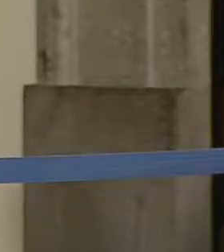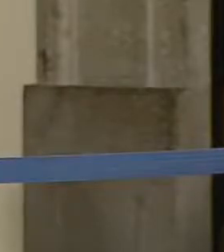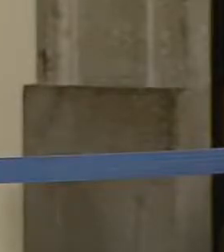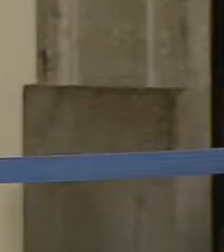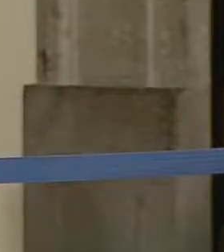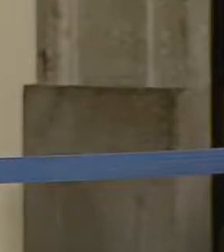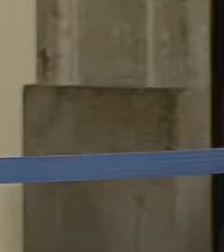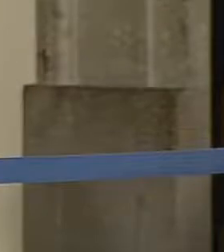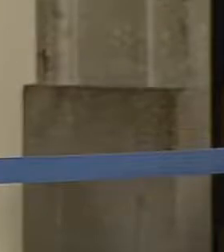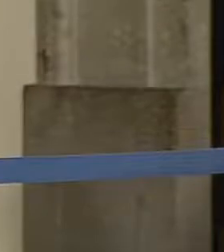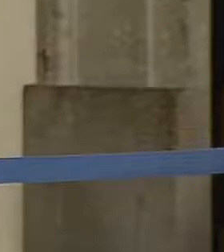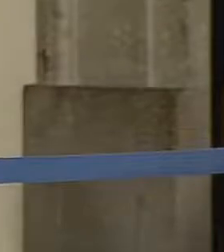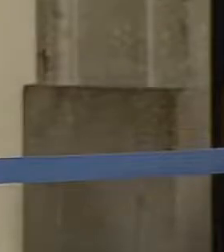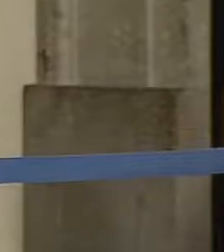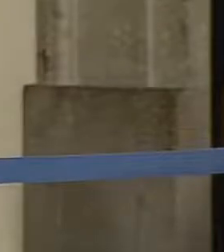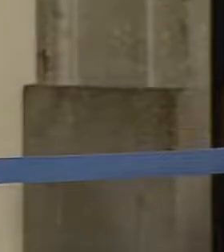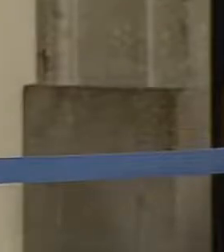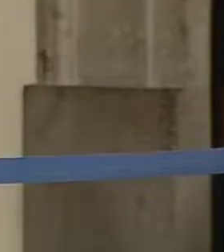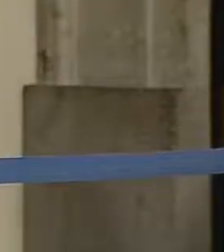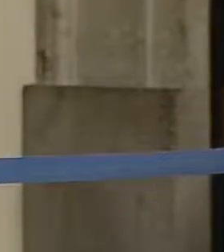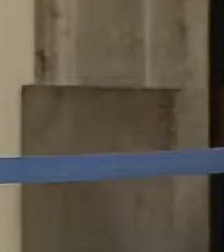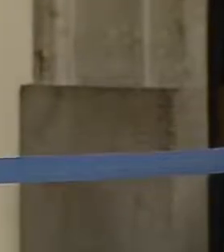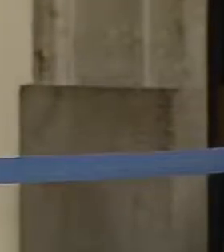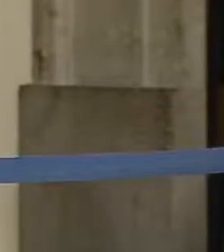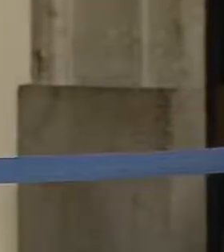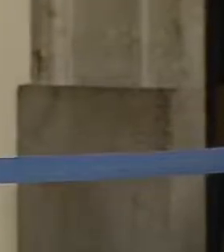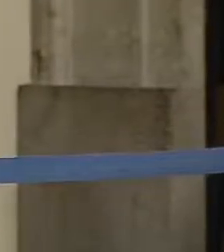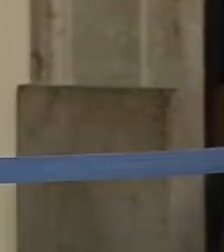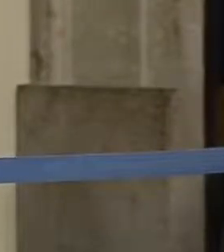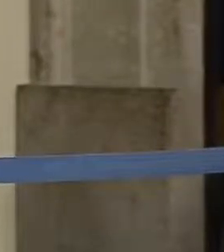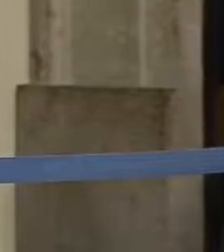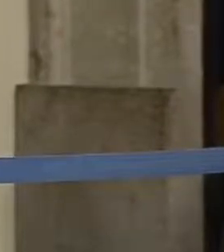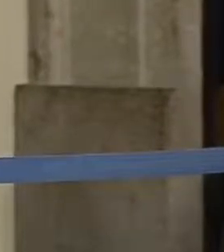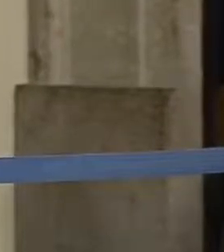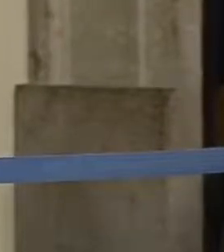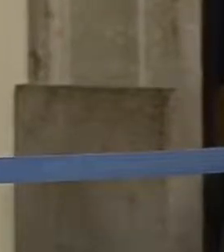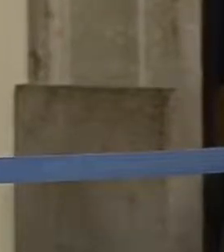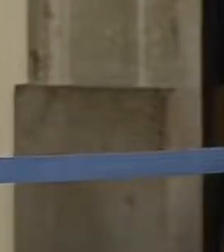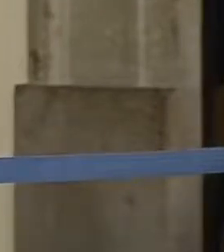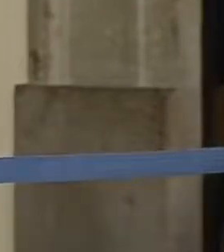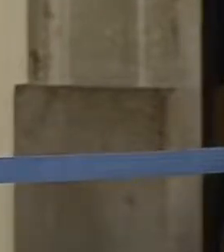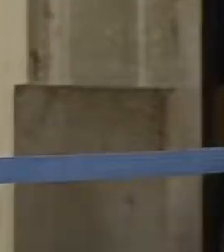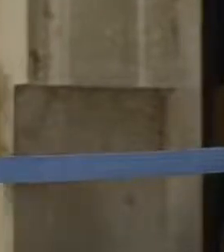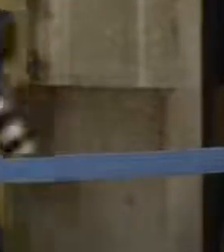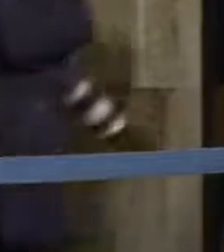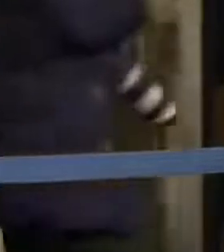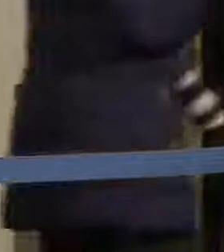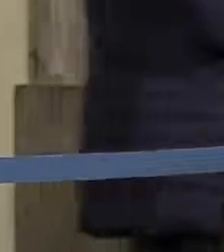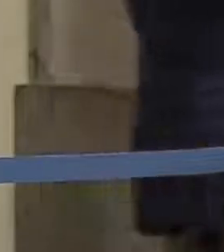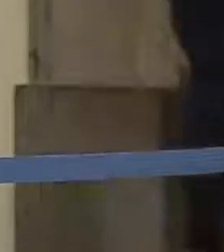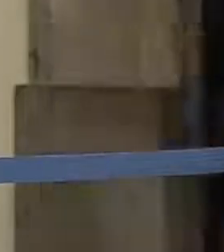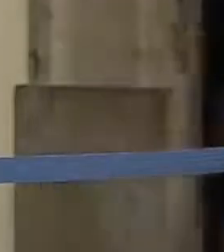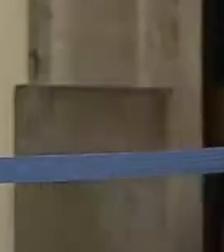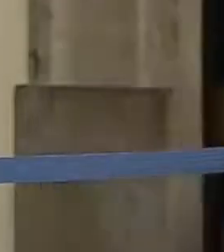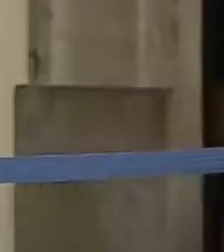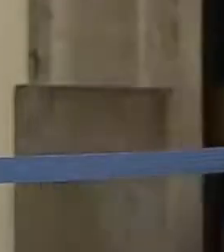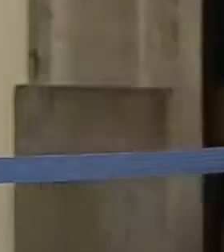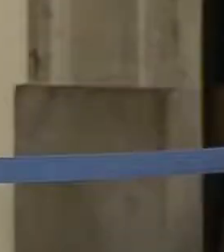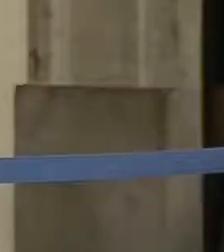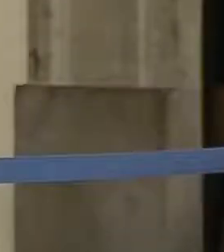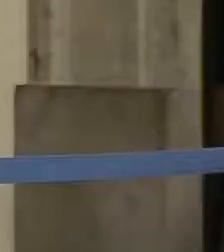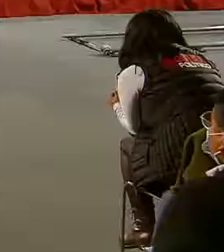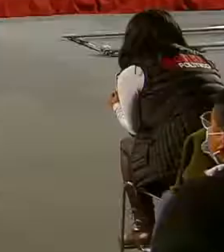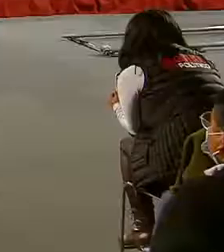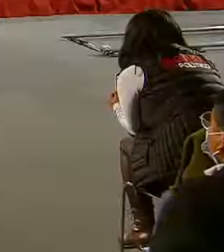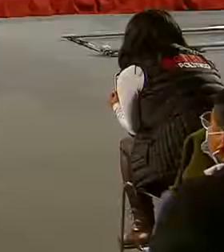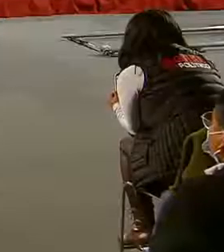Ayer en la conferencia de medios que daba la jefa de gobierno se va a conocer otro caso aquí en la Ciudad de México, un líder sindical que se brincó la barda y ellos iban a implementar un código QR. No sé qué tan